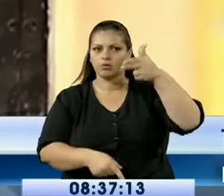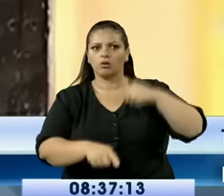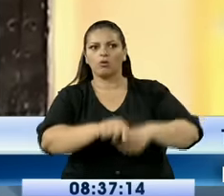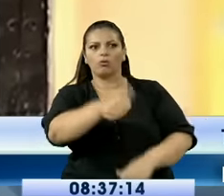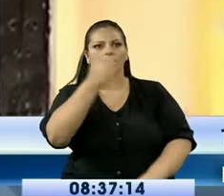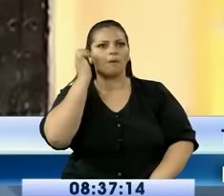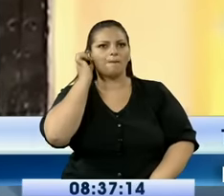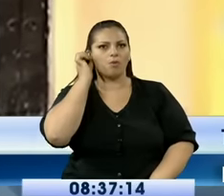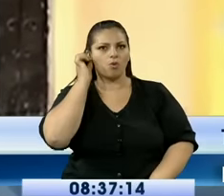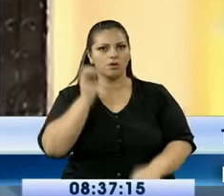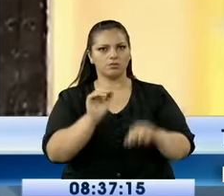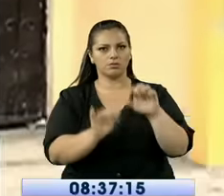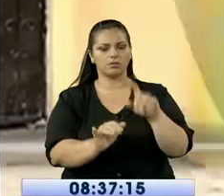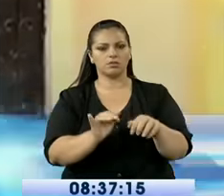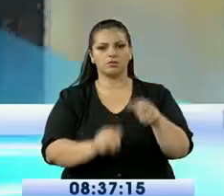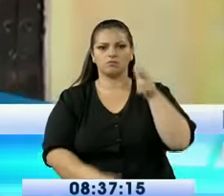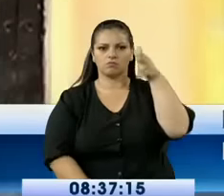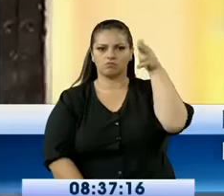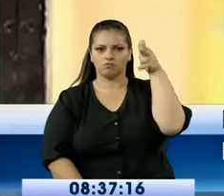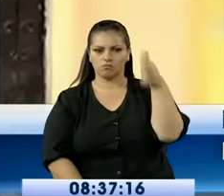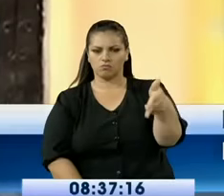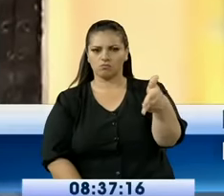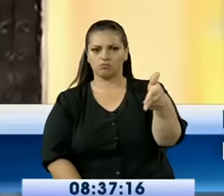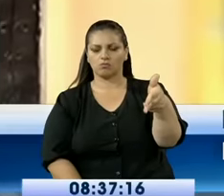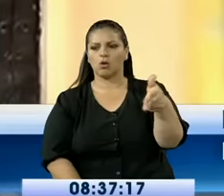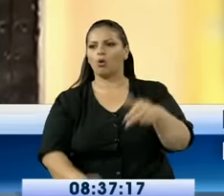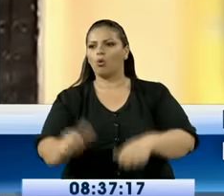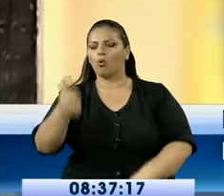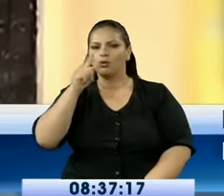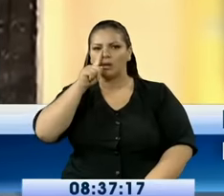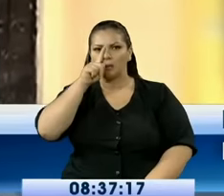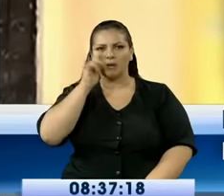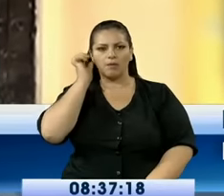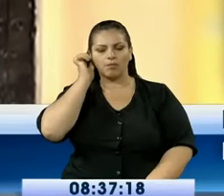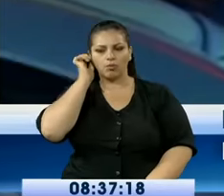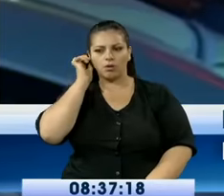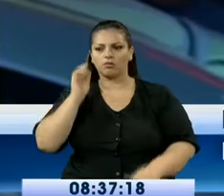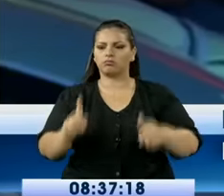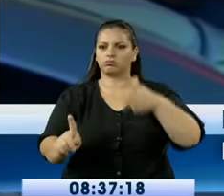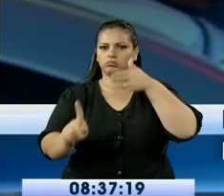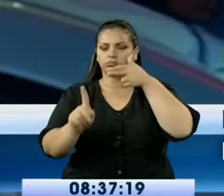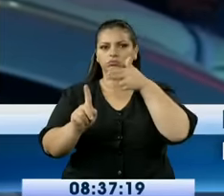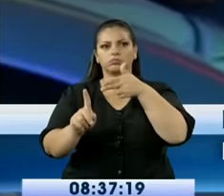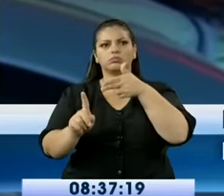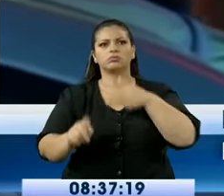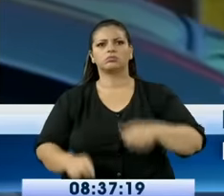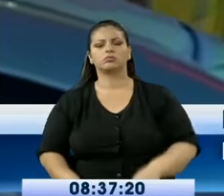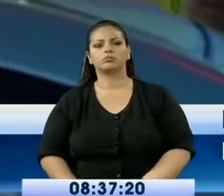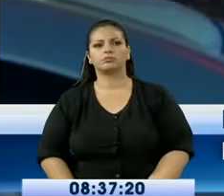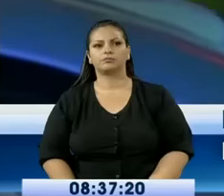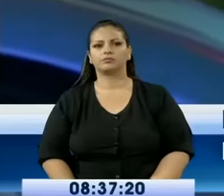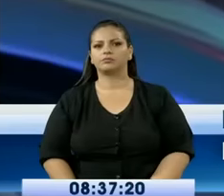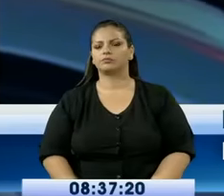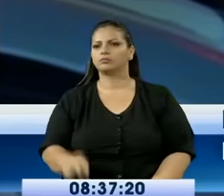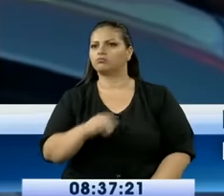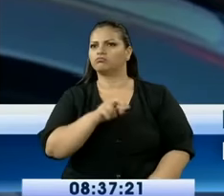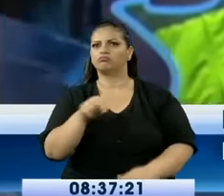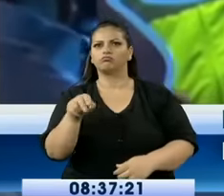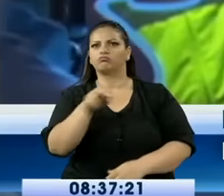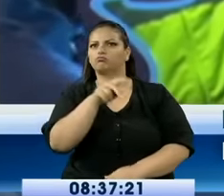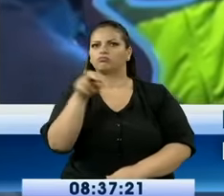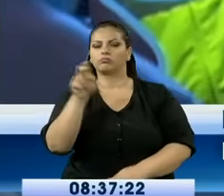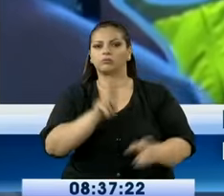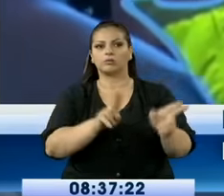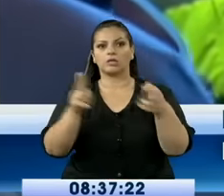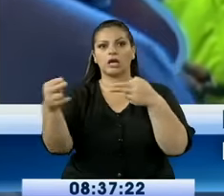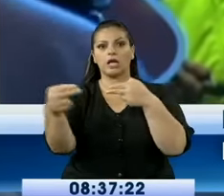recepción también la apuntaron y a la chica de camarera la tuvieron arriba. Que ingresaron a una habitación y dispararon varias veces